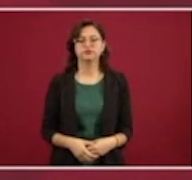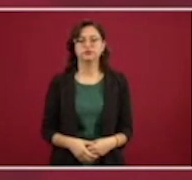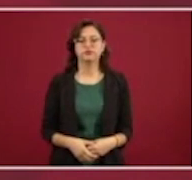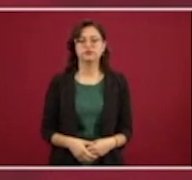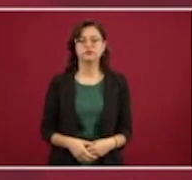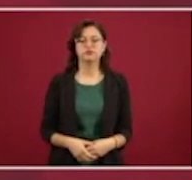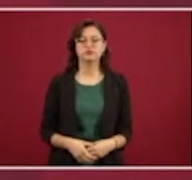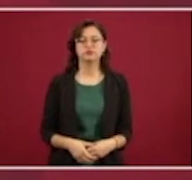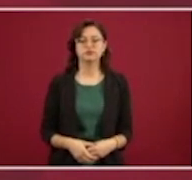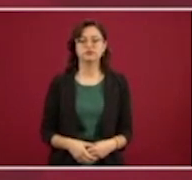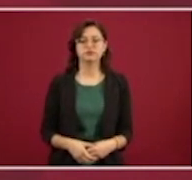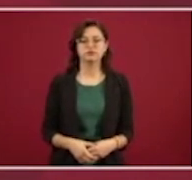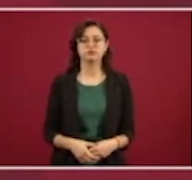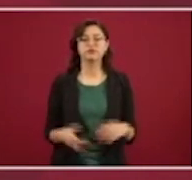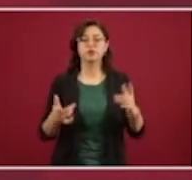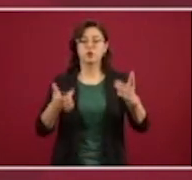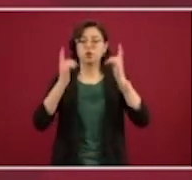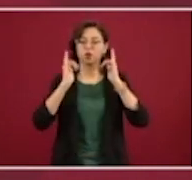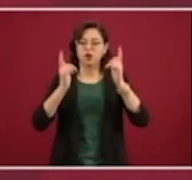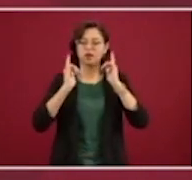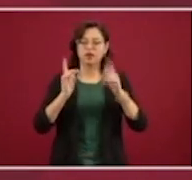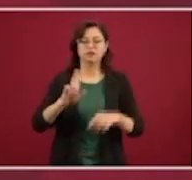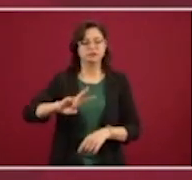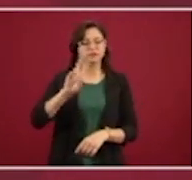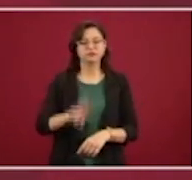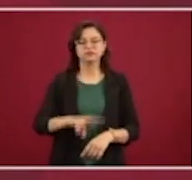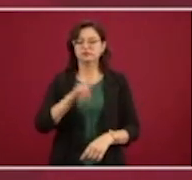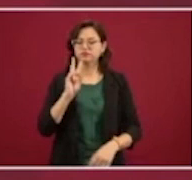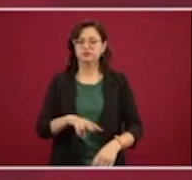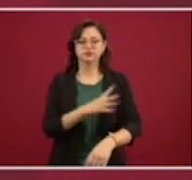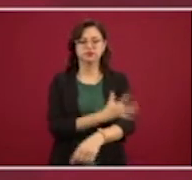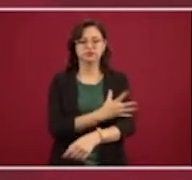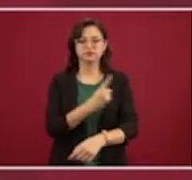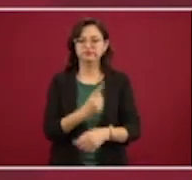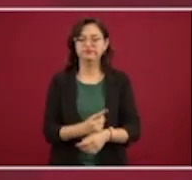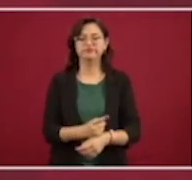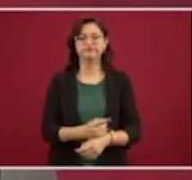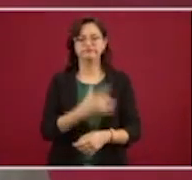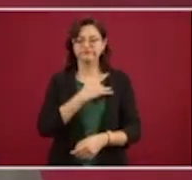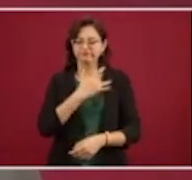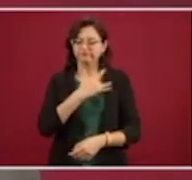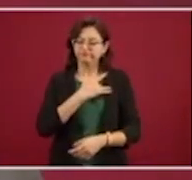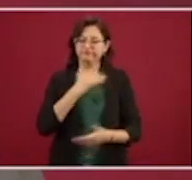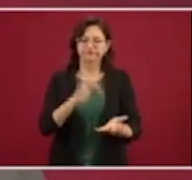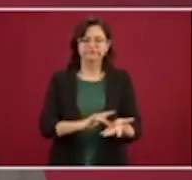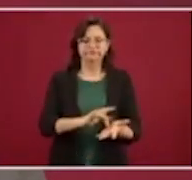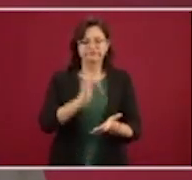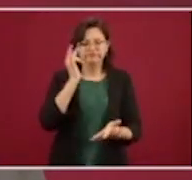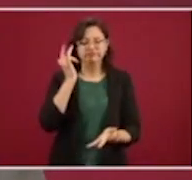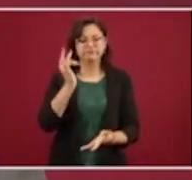deseo de manera sincera, de todo corazón, agradecerles por lo